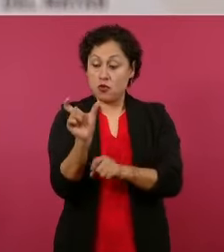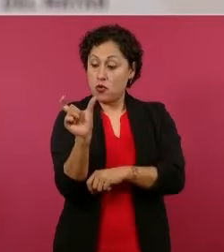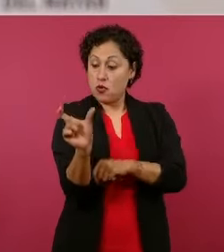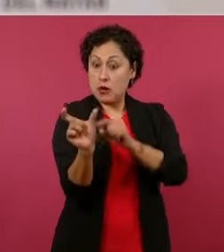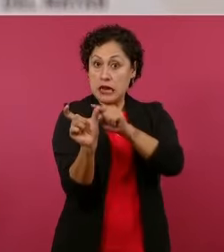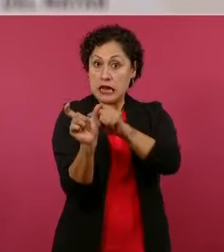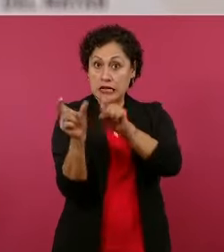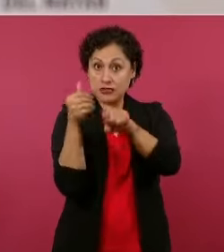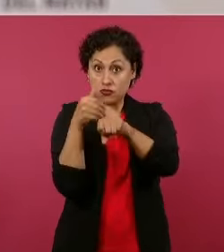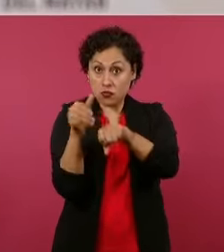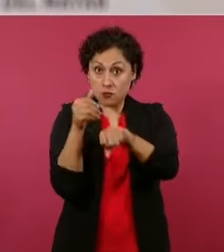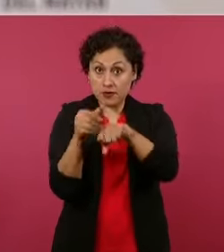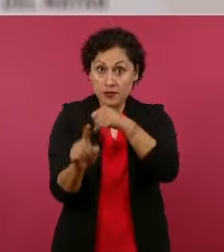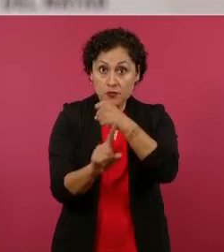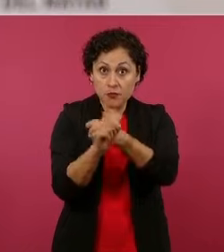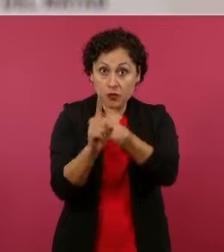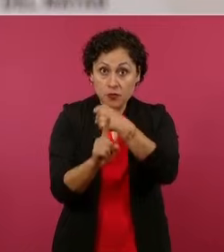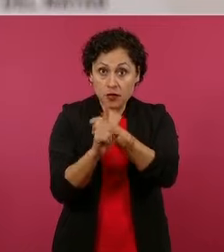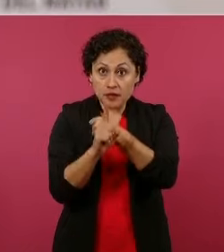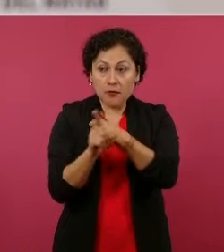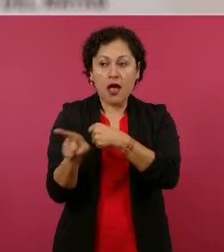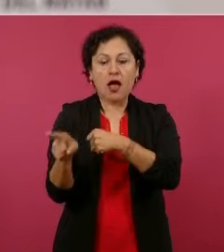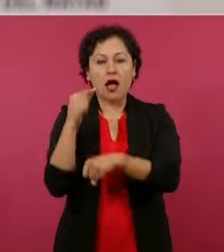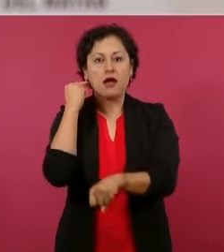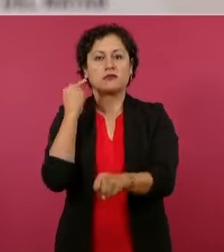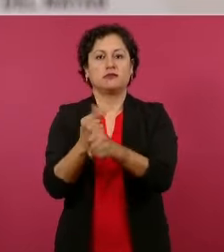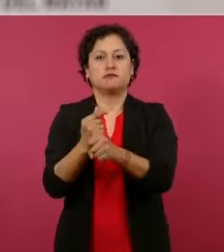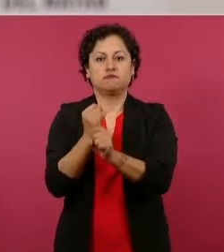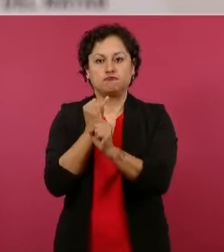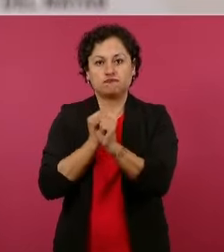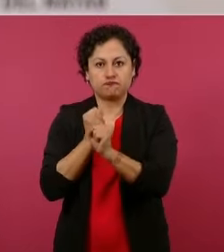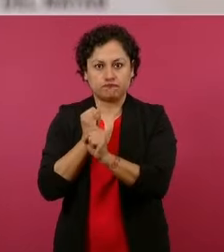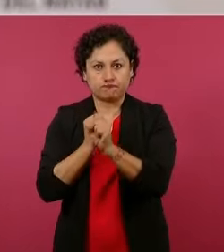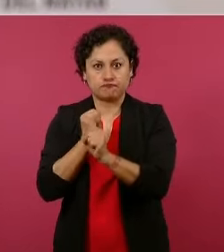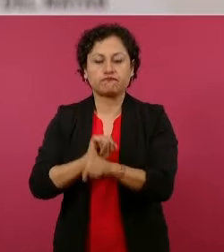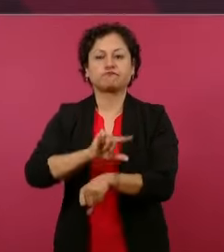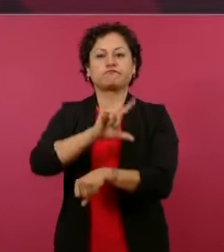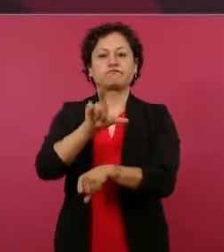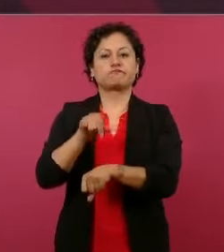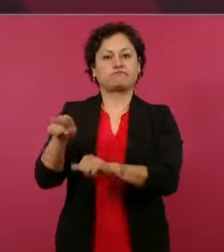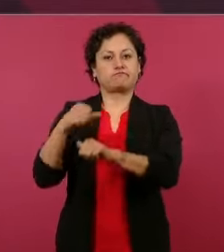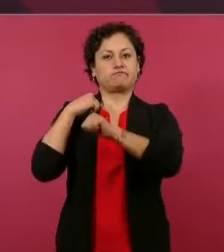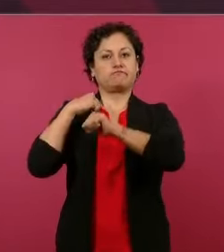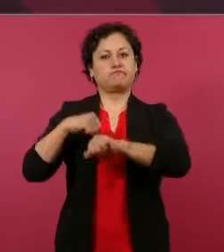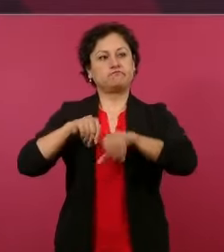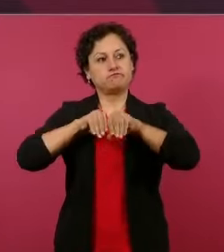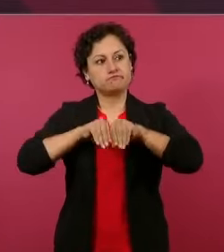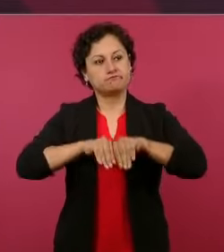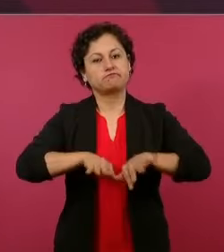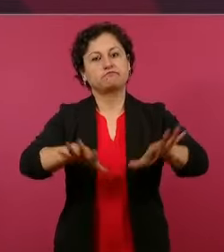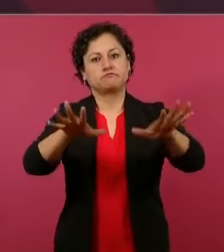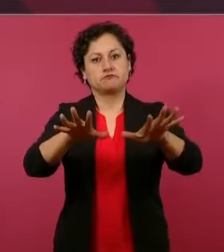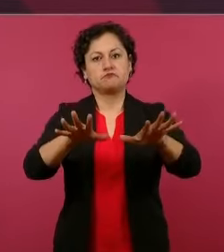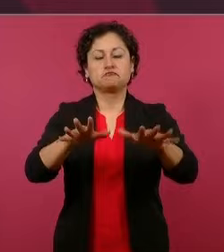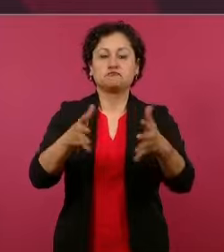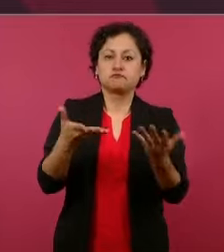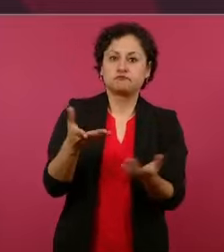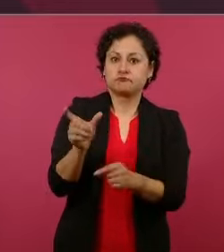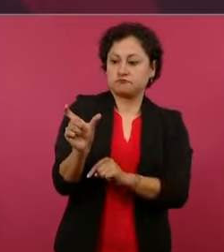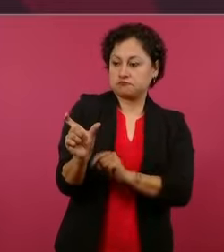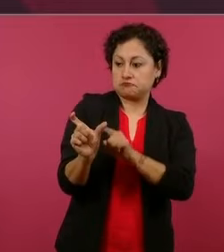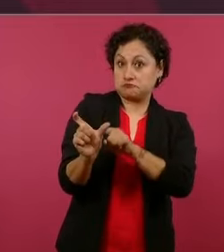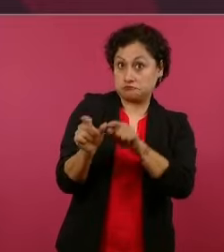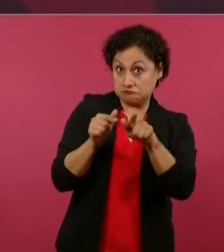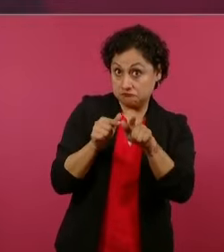algún problema empieza su investigación y ya después cofepris informa si se puede seguir este